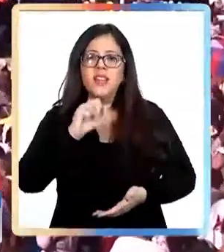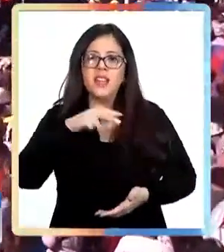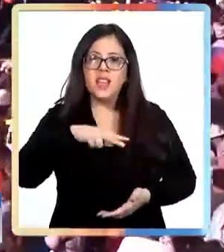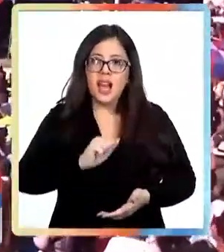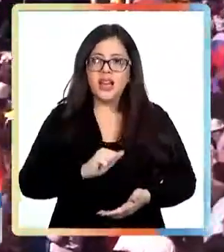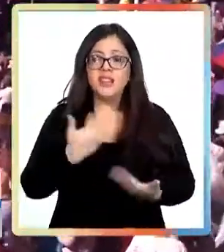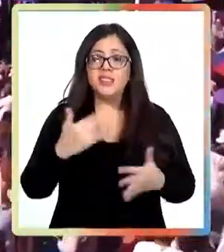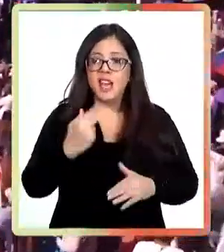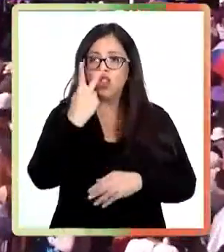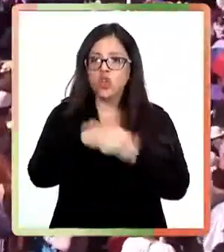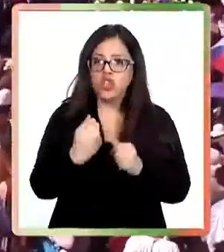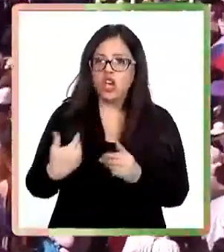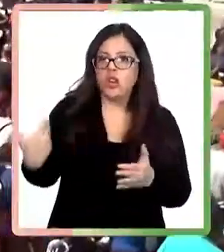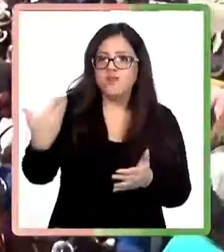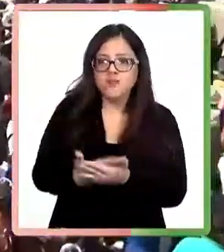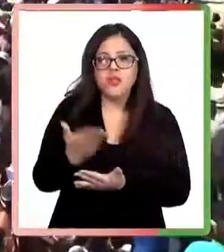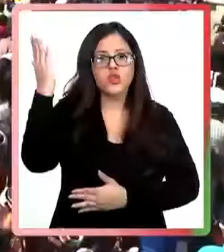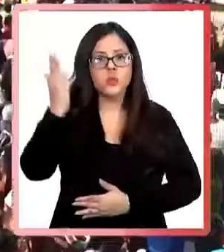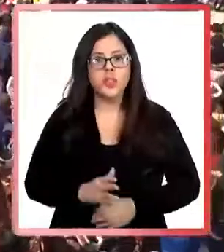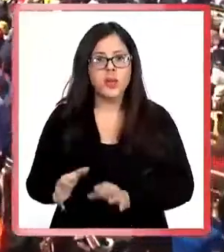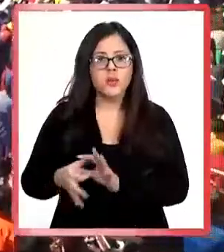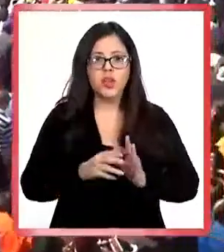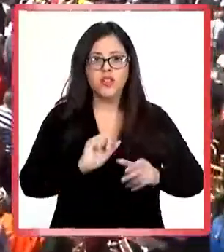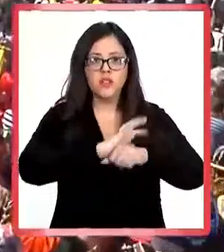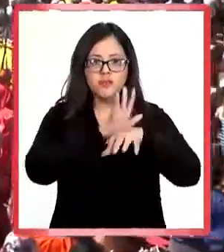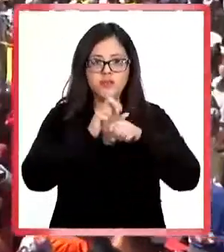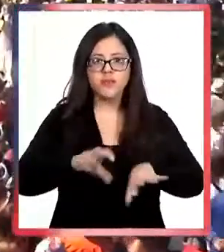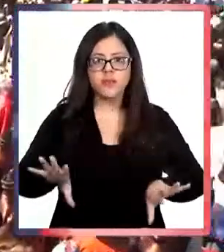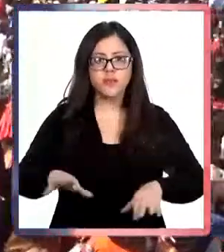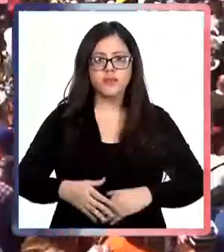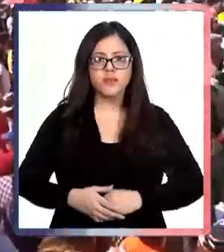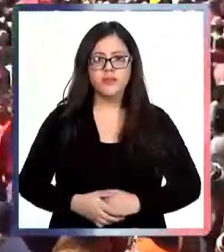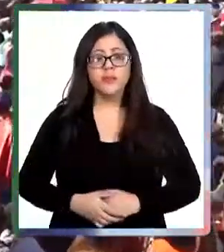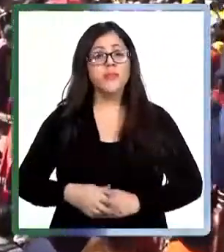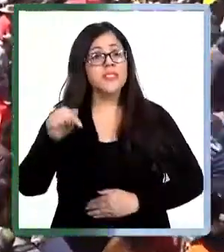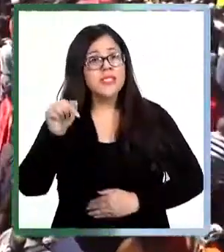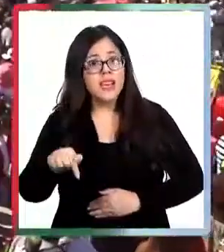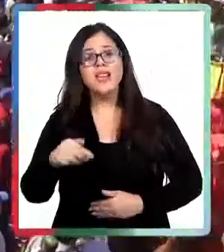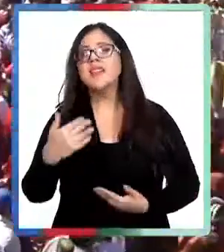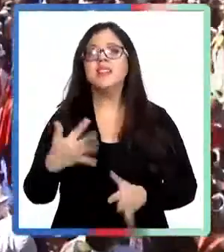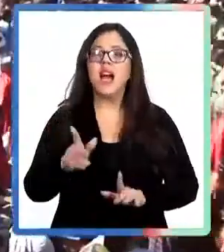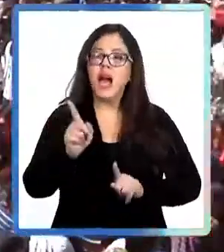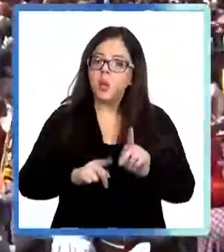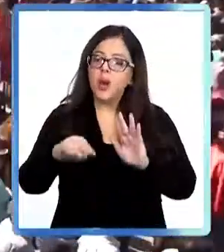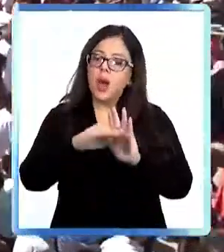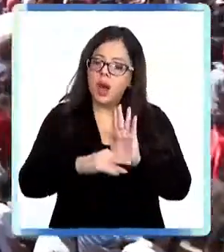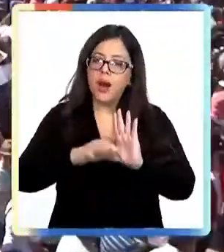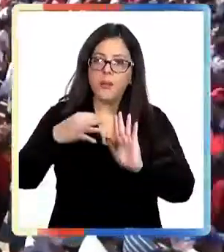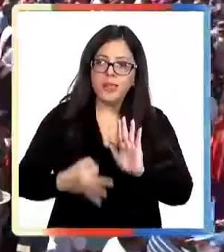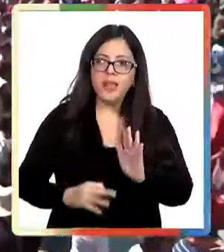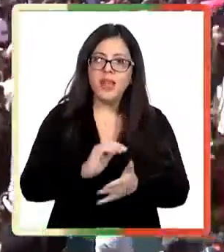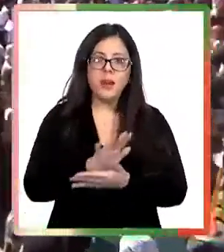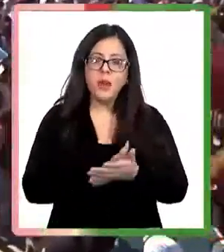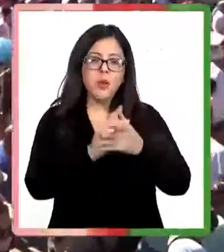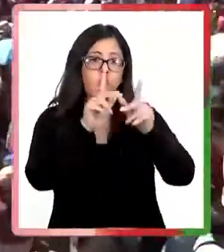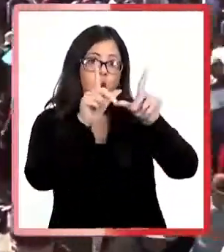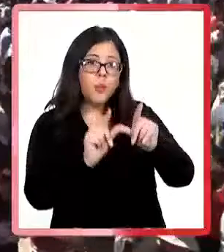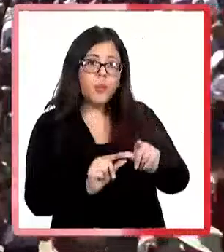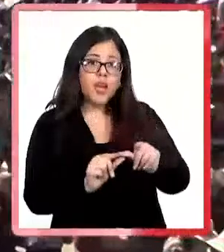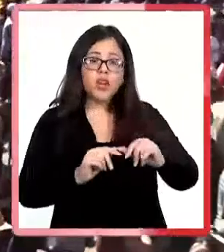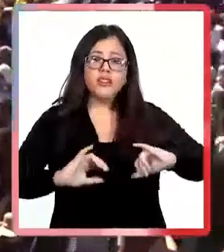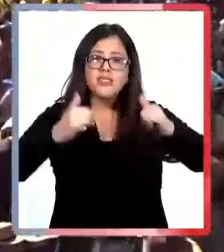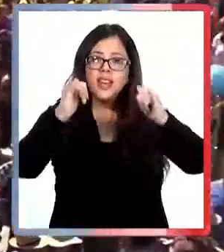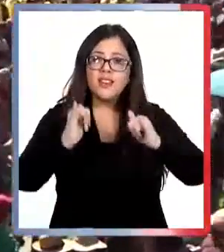pueblo tras 2 años suspendida por la pandemia del COVID. Ya se han tomado algunas medidas, como reducir